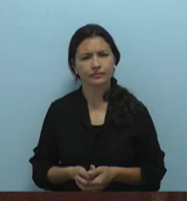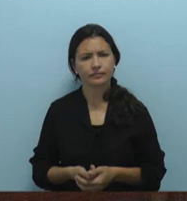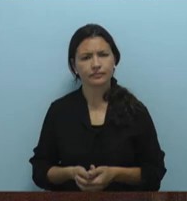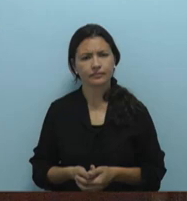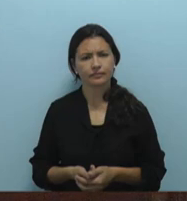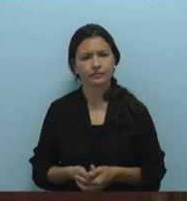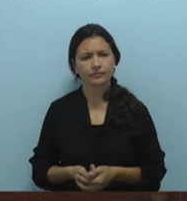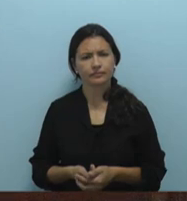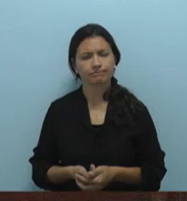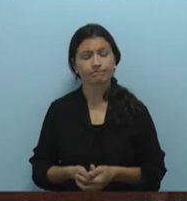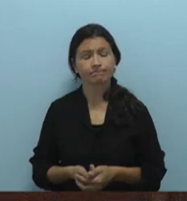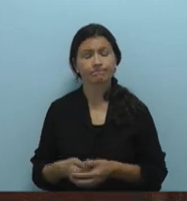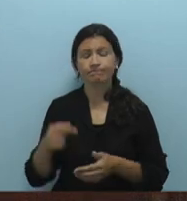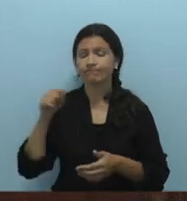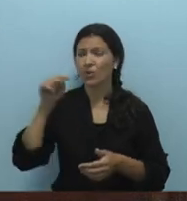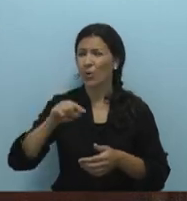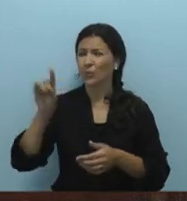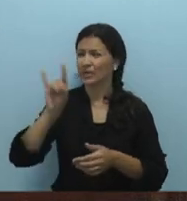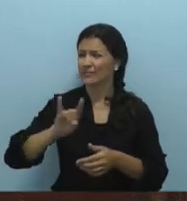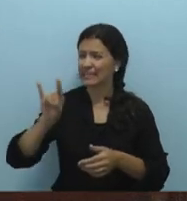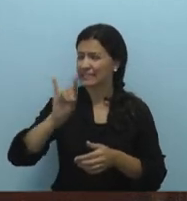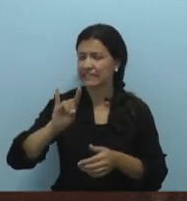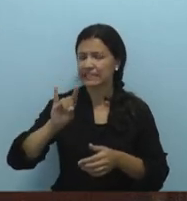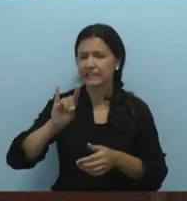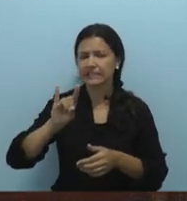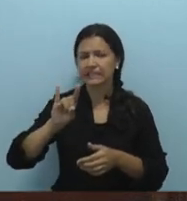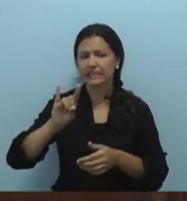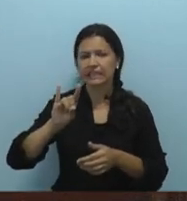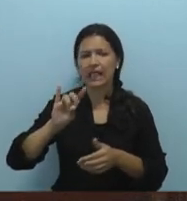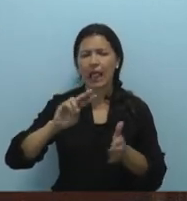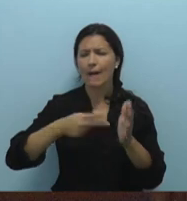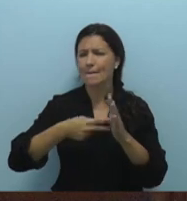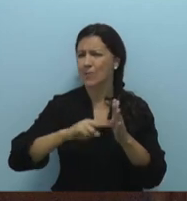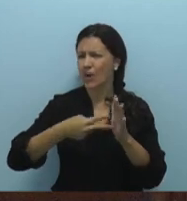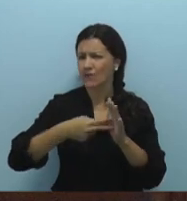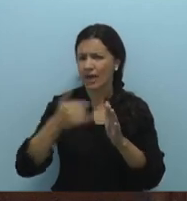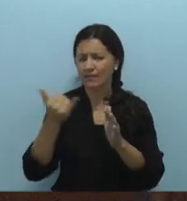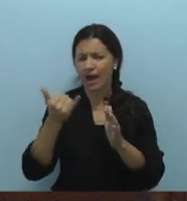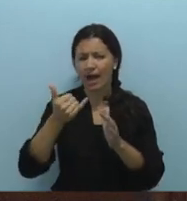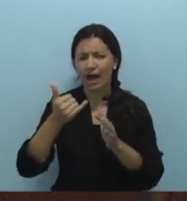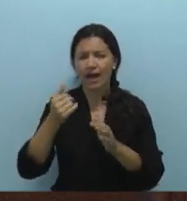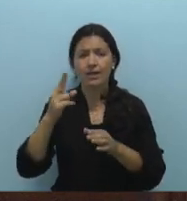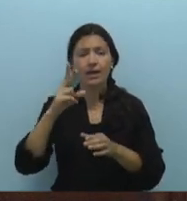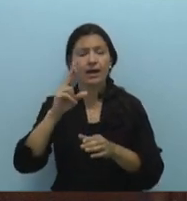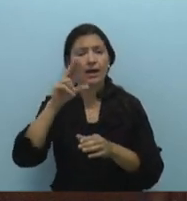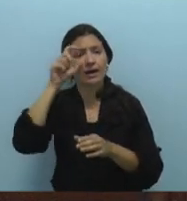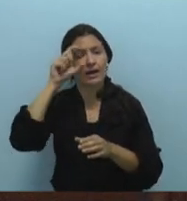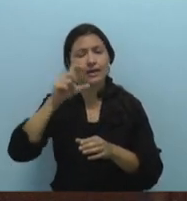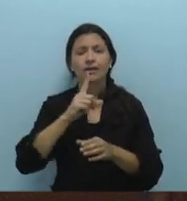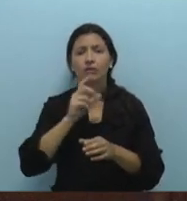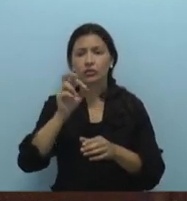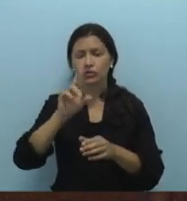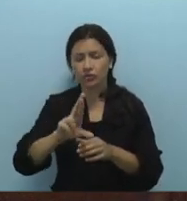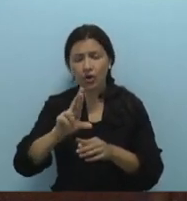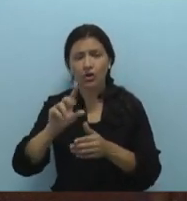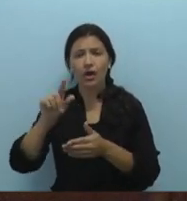dificultades para funcionar. El rector de la Universidad Nacional del Litoral, Enrique Mamarela, señaló que está viviendo